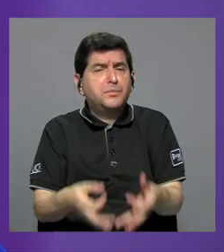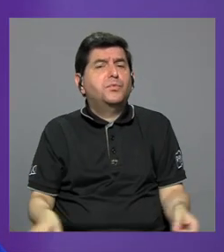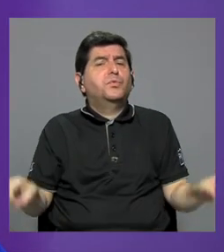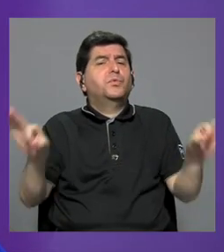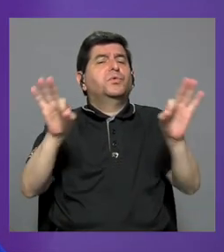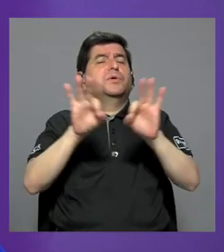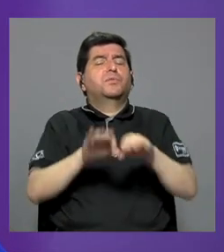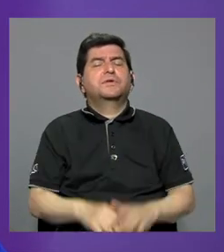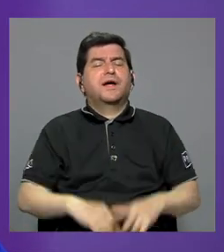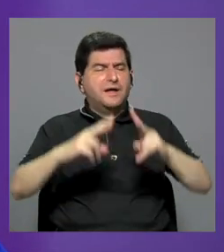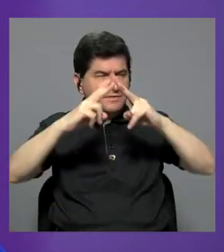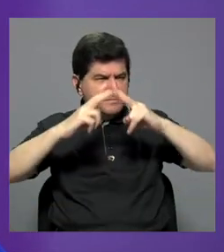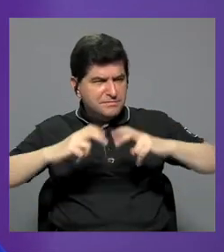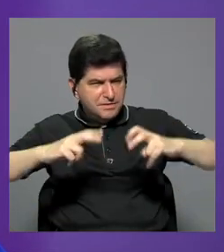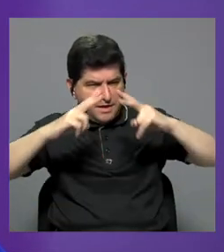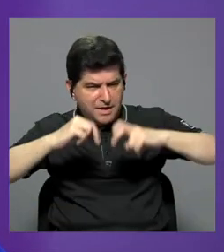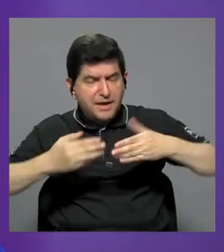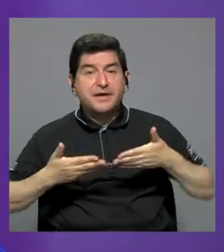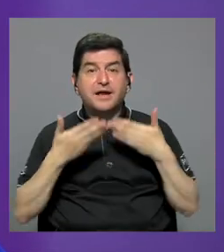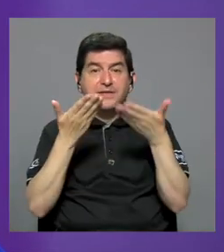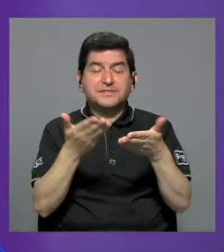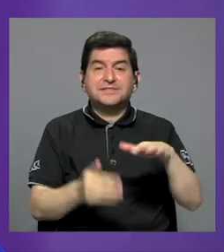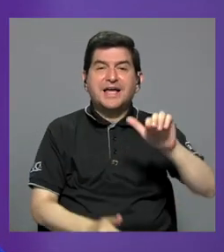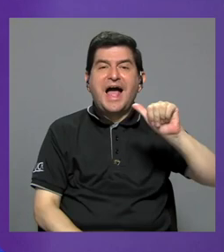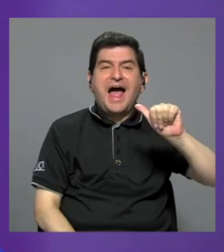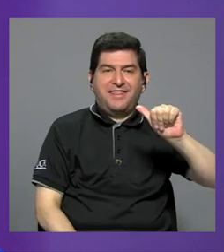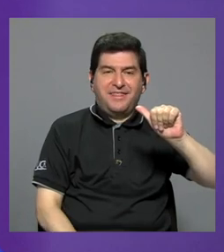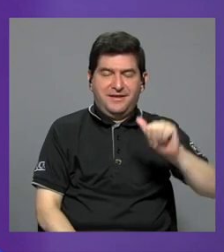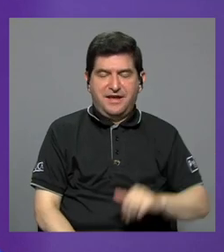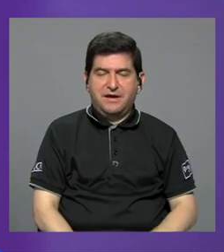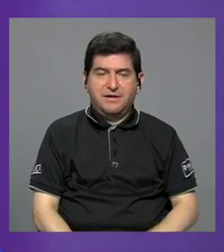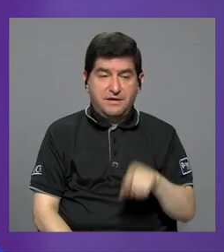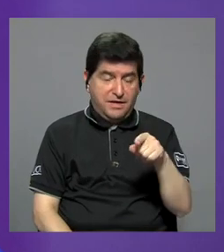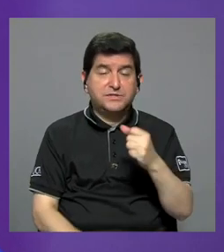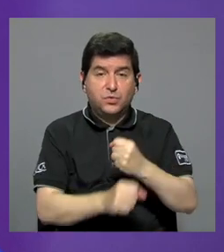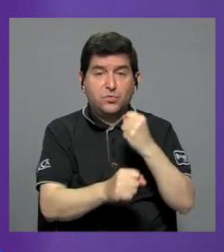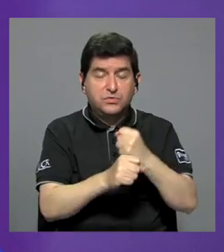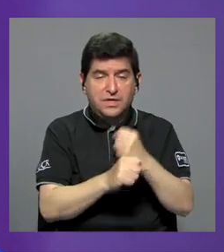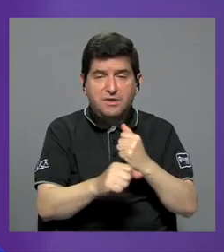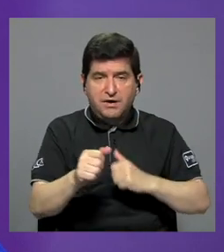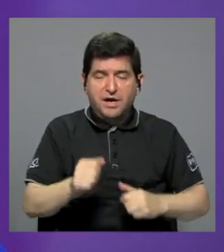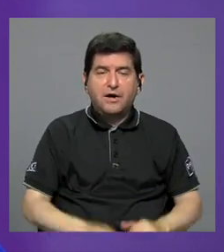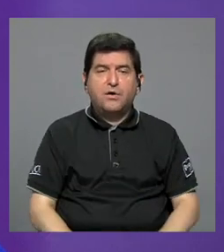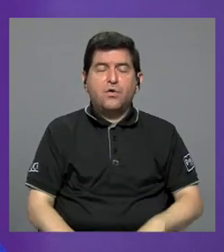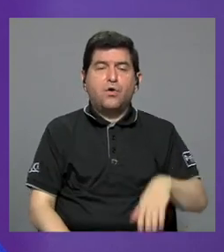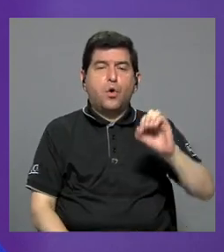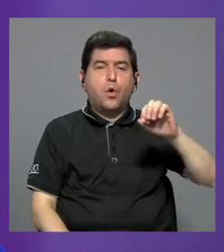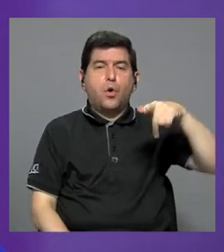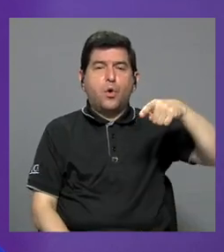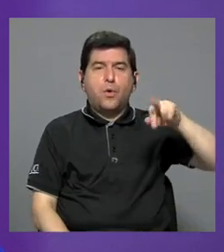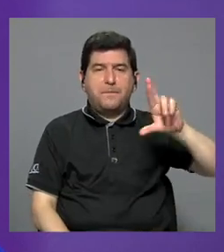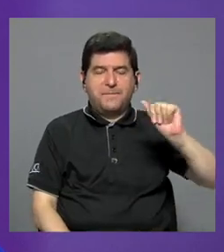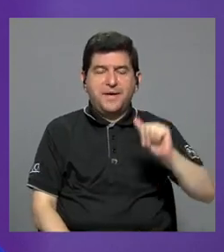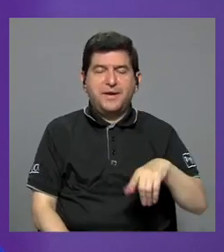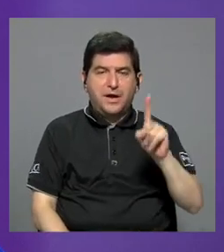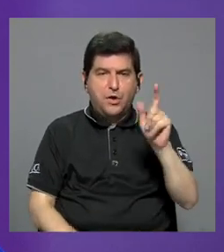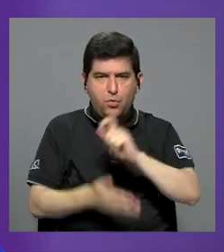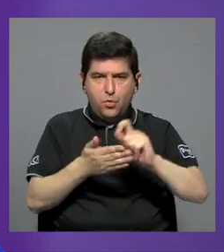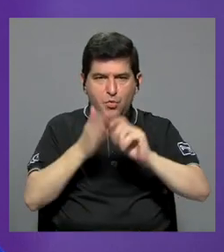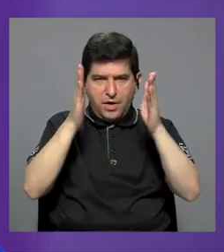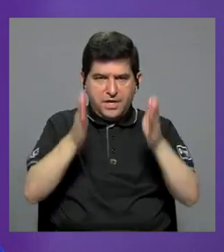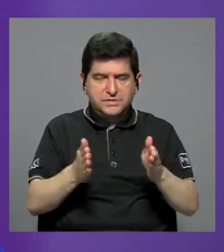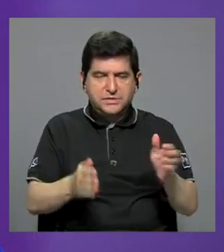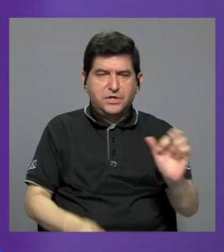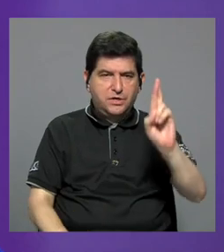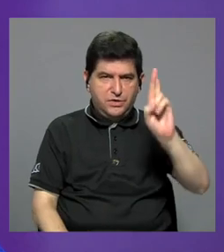es importante también ver el análisis que nos puede proveer Adilia, porque se trata de una puesta en escena, de una ópera de un compositor